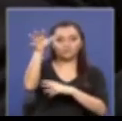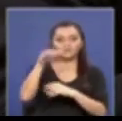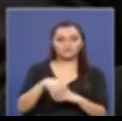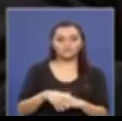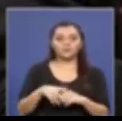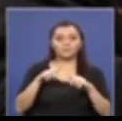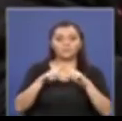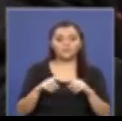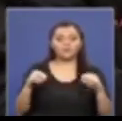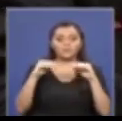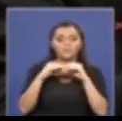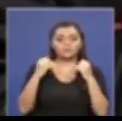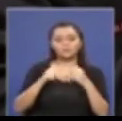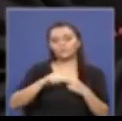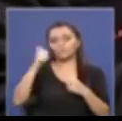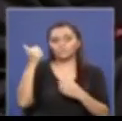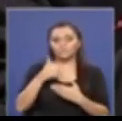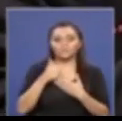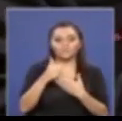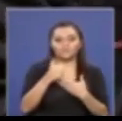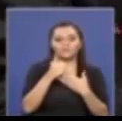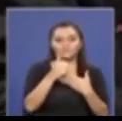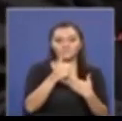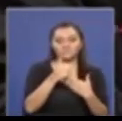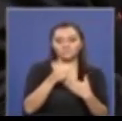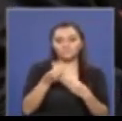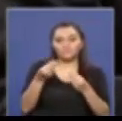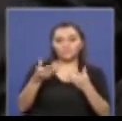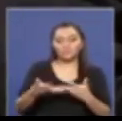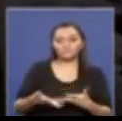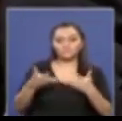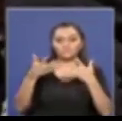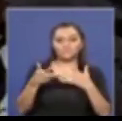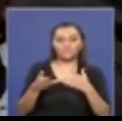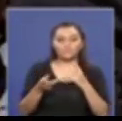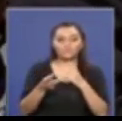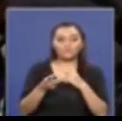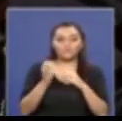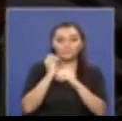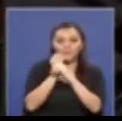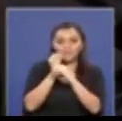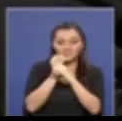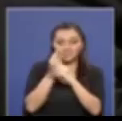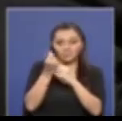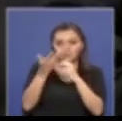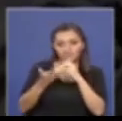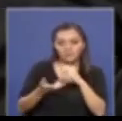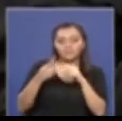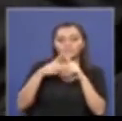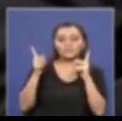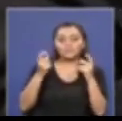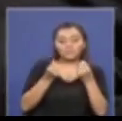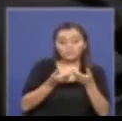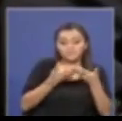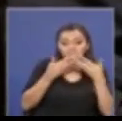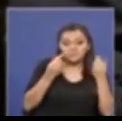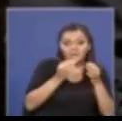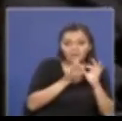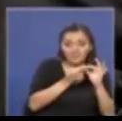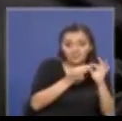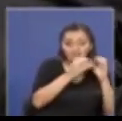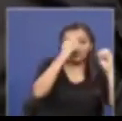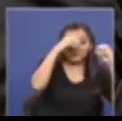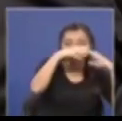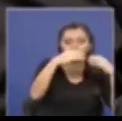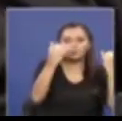público, pero además hay otro beneficio adicional, presidente, que es los costos operativos. Generar energía eléctrica para ineficiencia le cuesta muchísimo